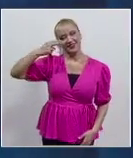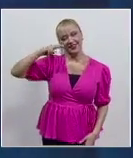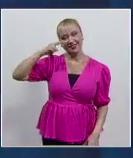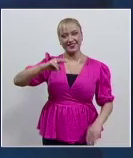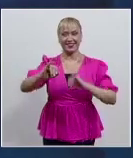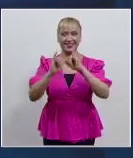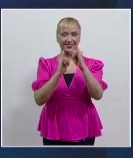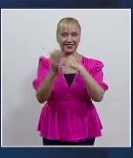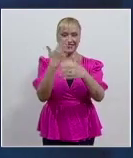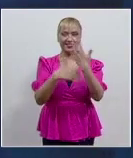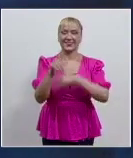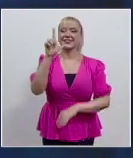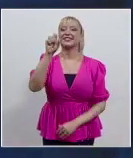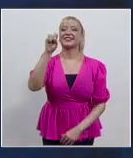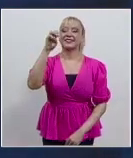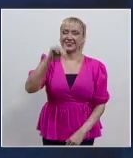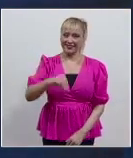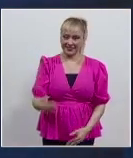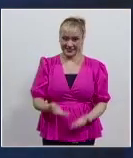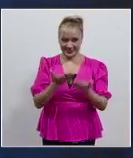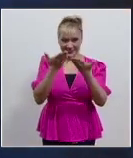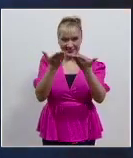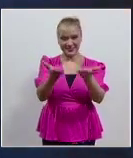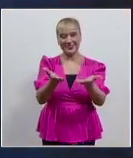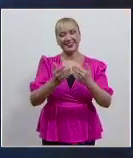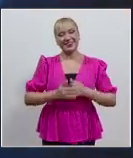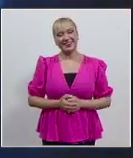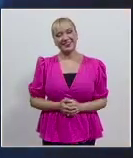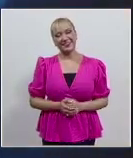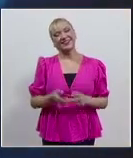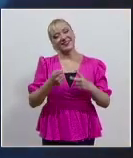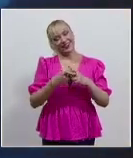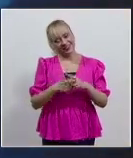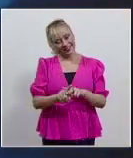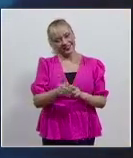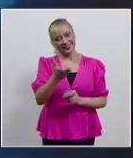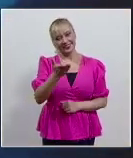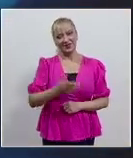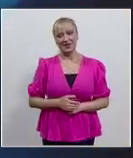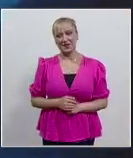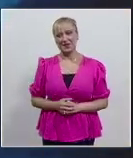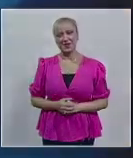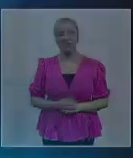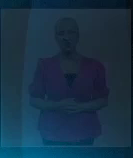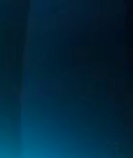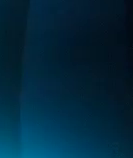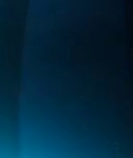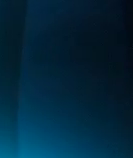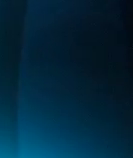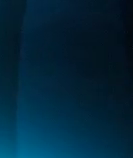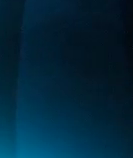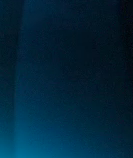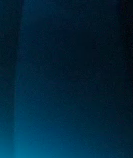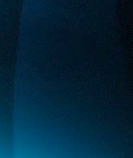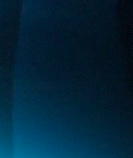Díaz, quien nos acompaña en la interpretación en lengua de señas mexicana. Así comenzamos.